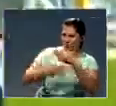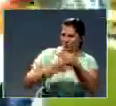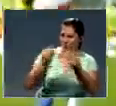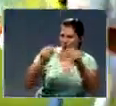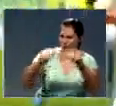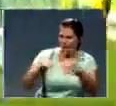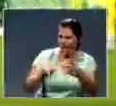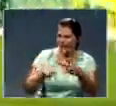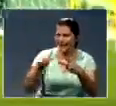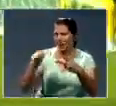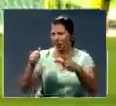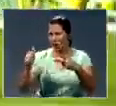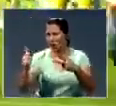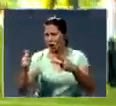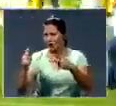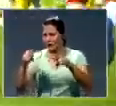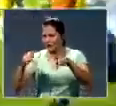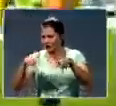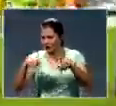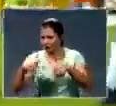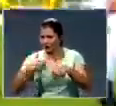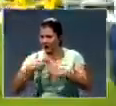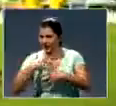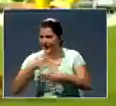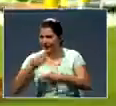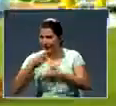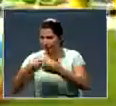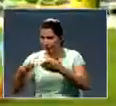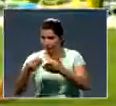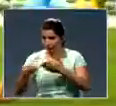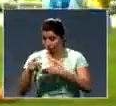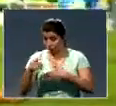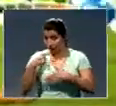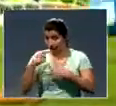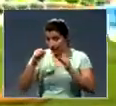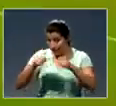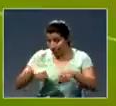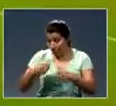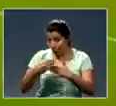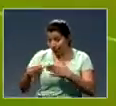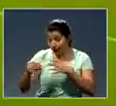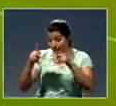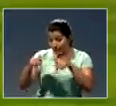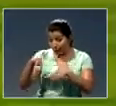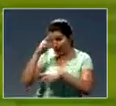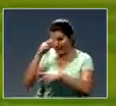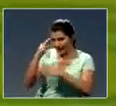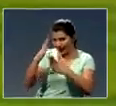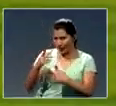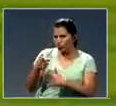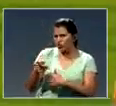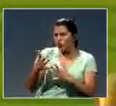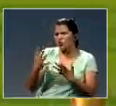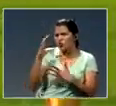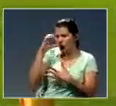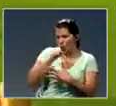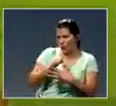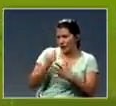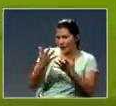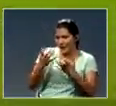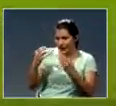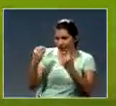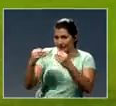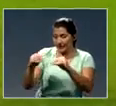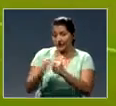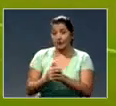inversionistas interesados? Porque usted incluso nos habla de la nacionalidad, ¿verdad? Que podrían ser mexicanos. ¿Cómo descubre usted este proceso de venta? Bueno, yo